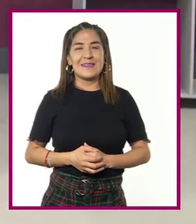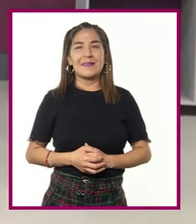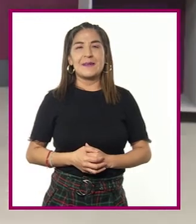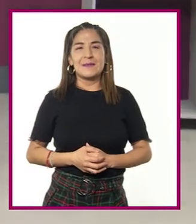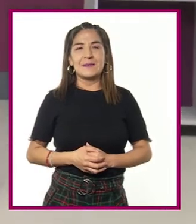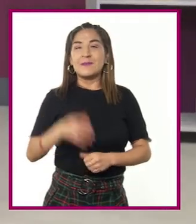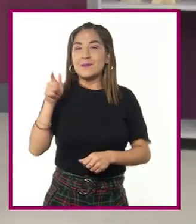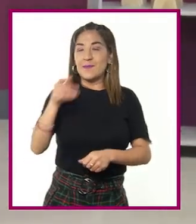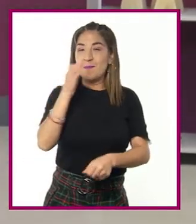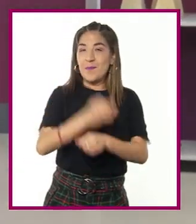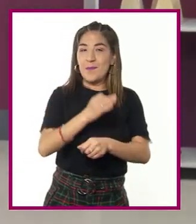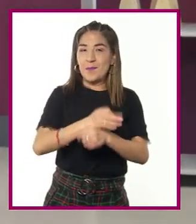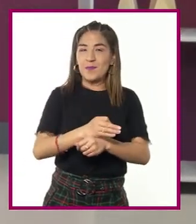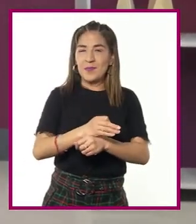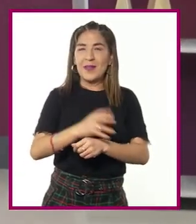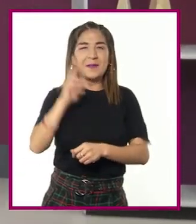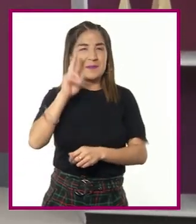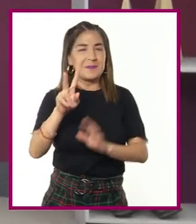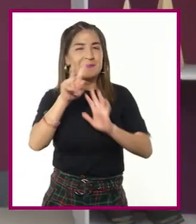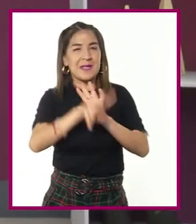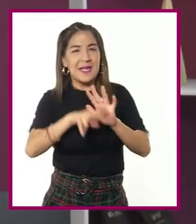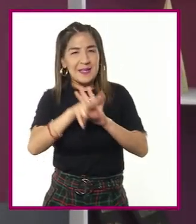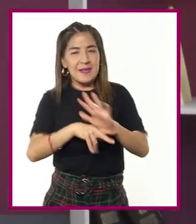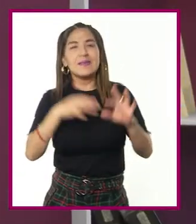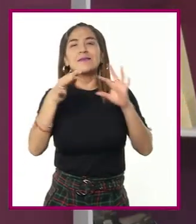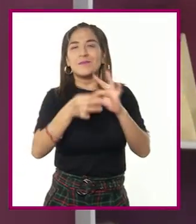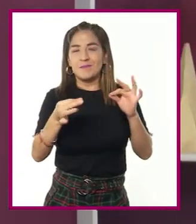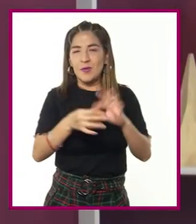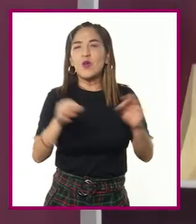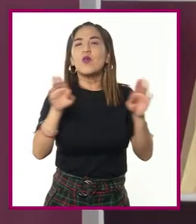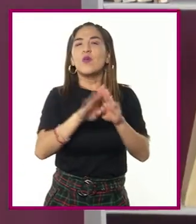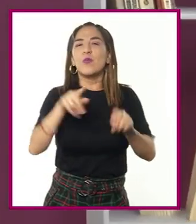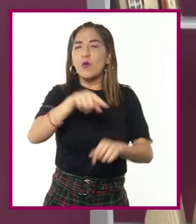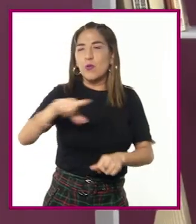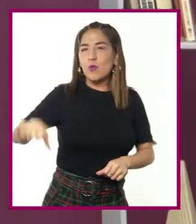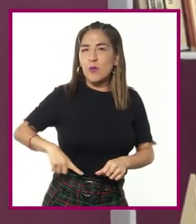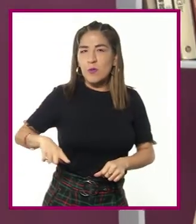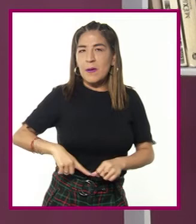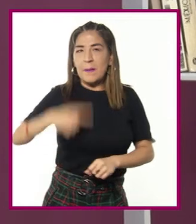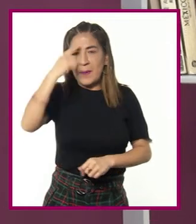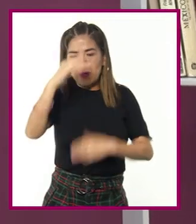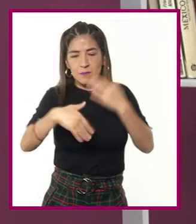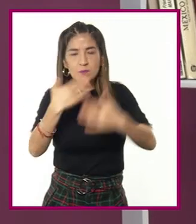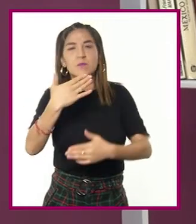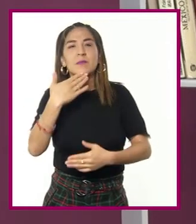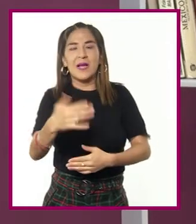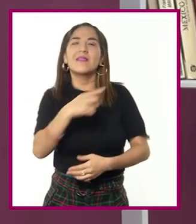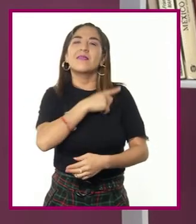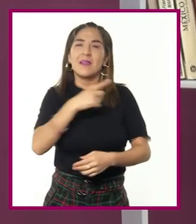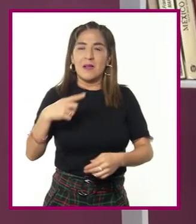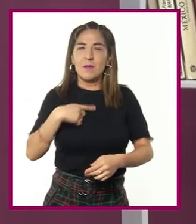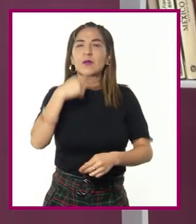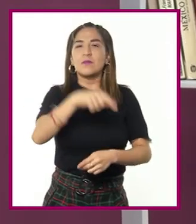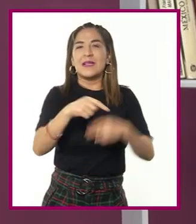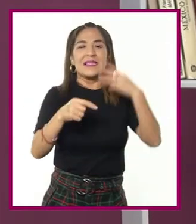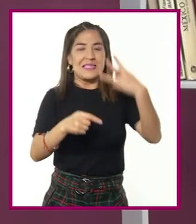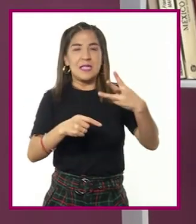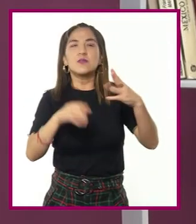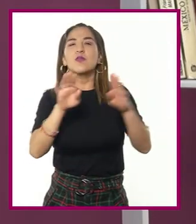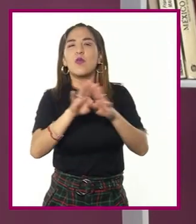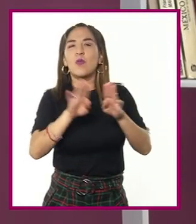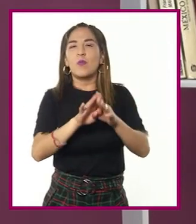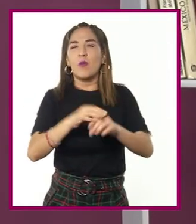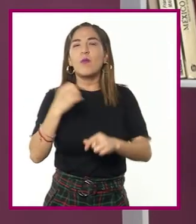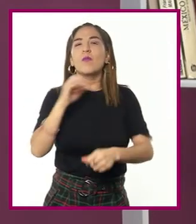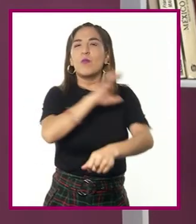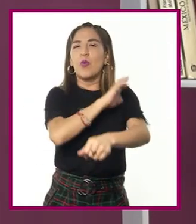Después de escuchar y ver el video, nos queda más claro que la mejor forma de gobierno es la división de poderes, ya que evita que un jefe de